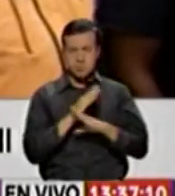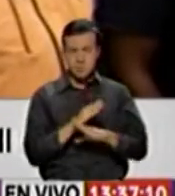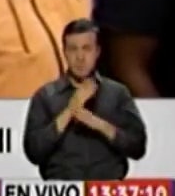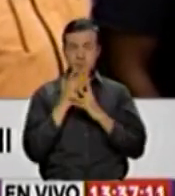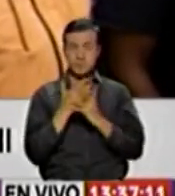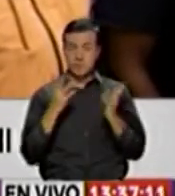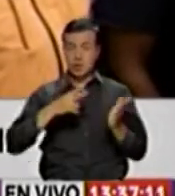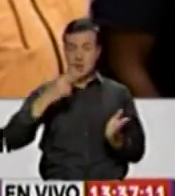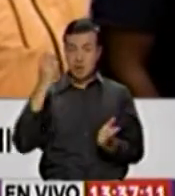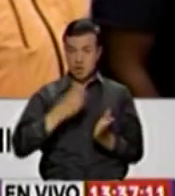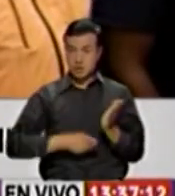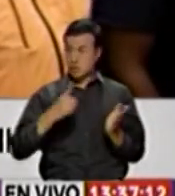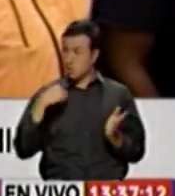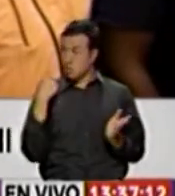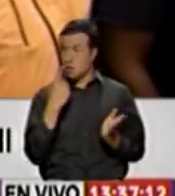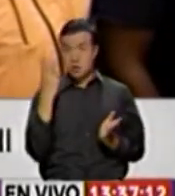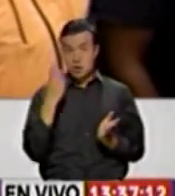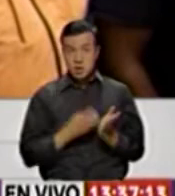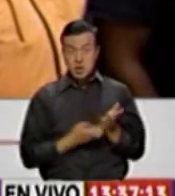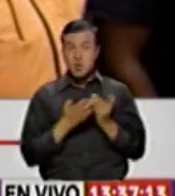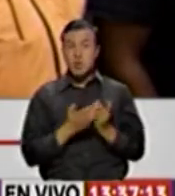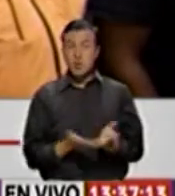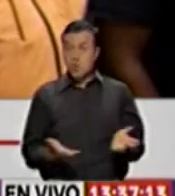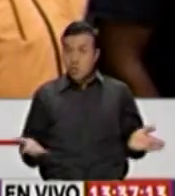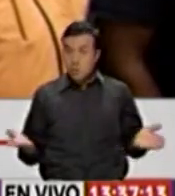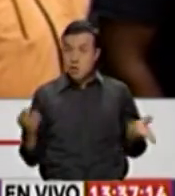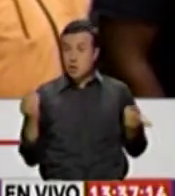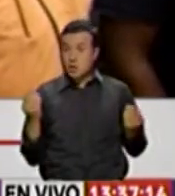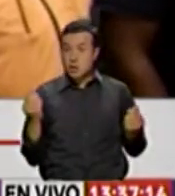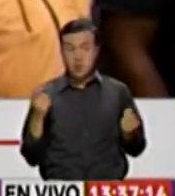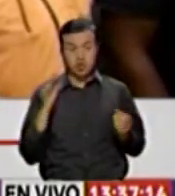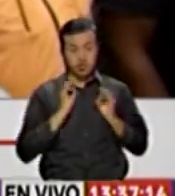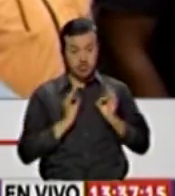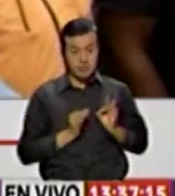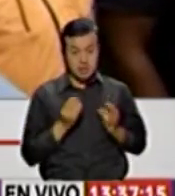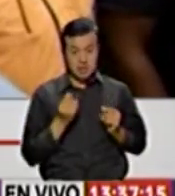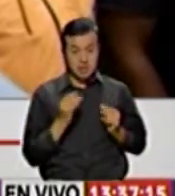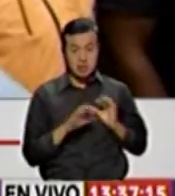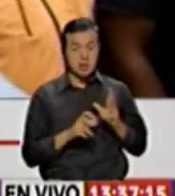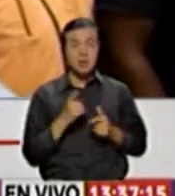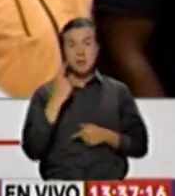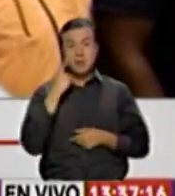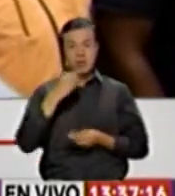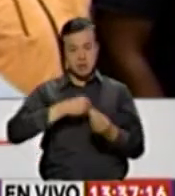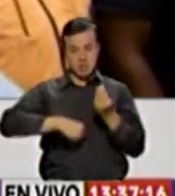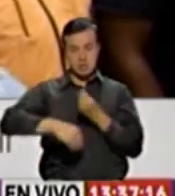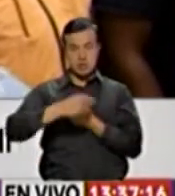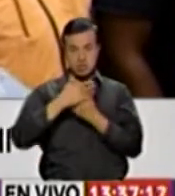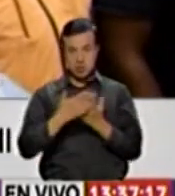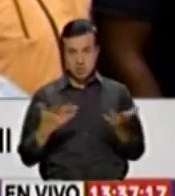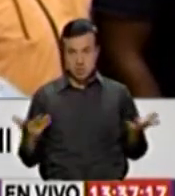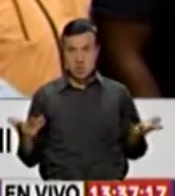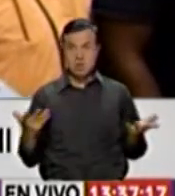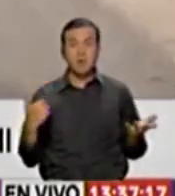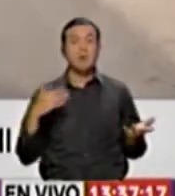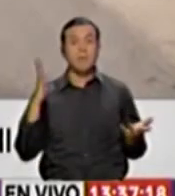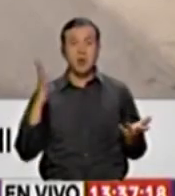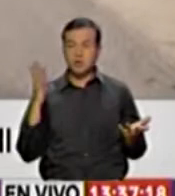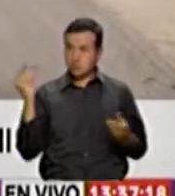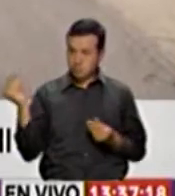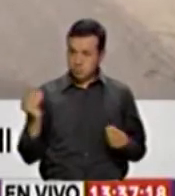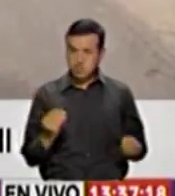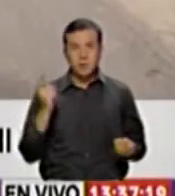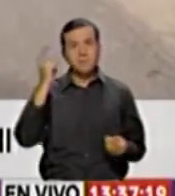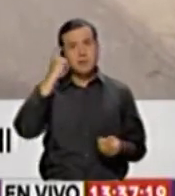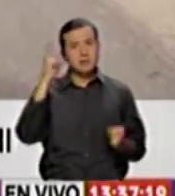de sancionarnos y en vez de sacarle dinero al conductor, deberían de invertirle dinero porque es la fuente que mueve al mundo. Consideran